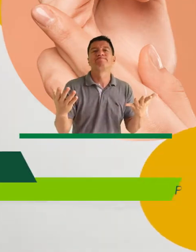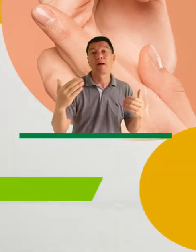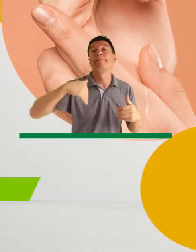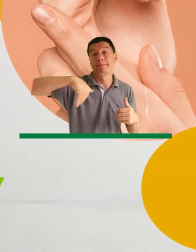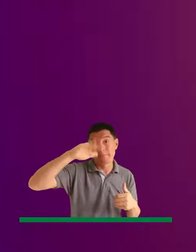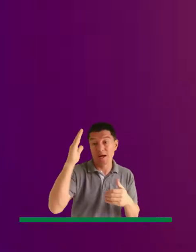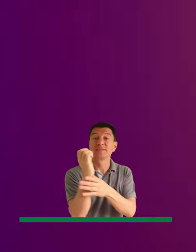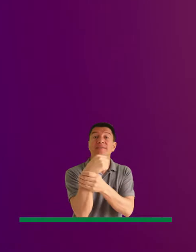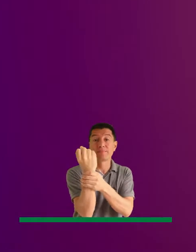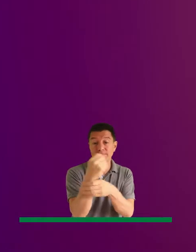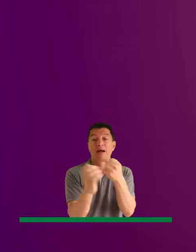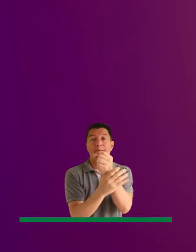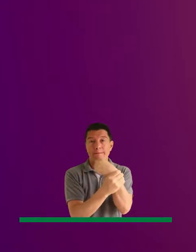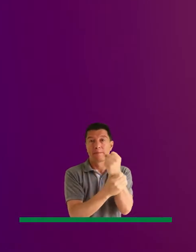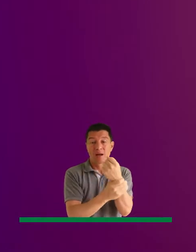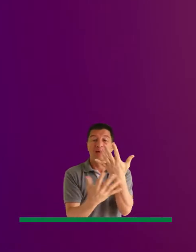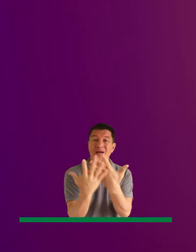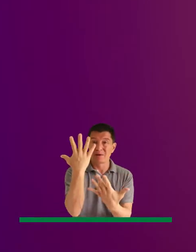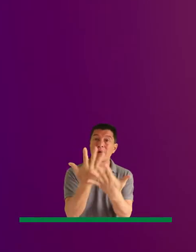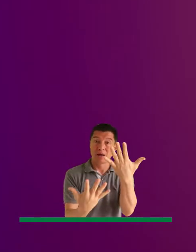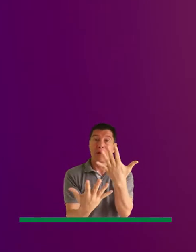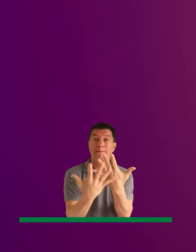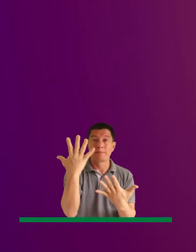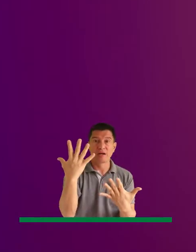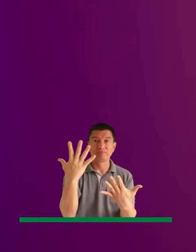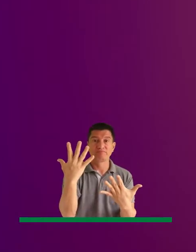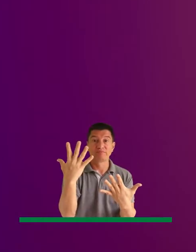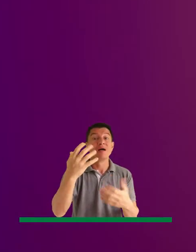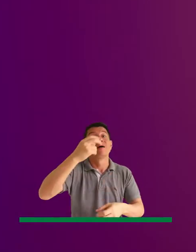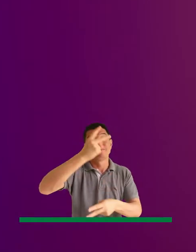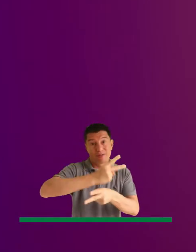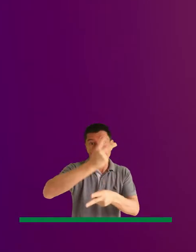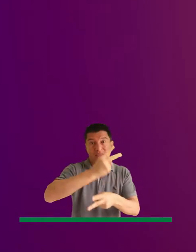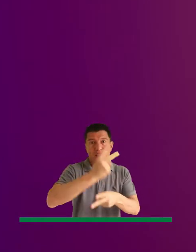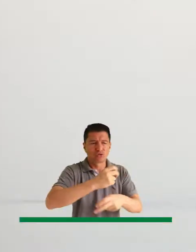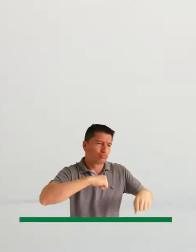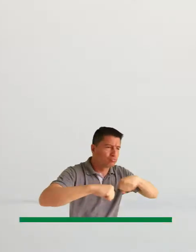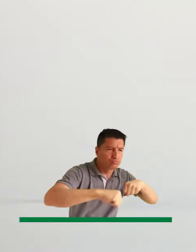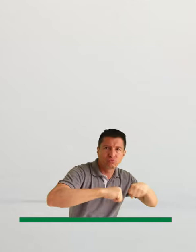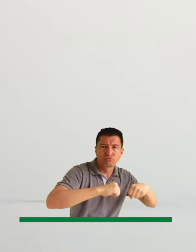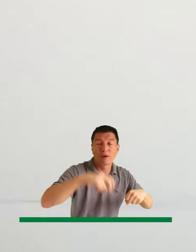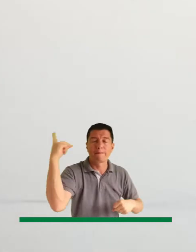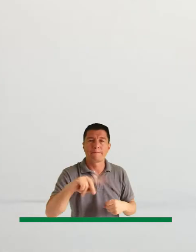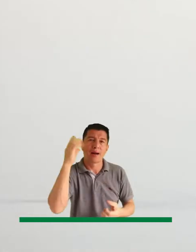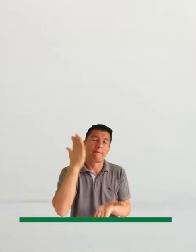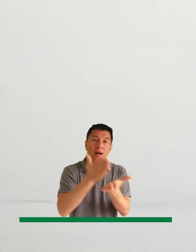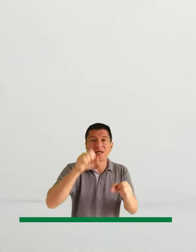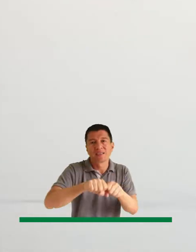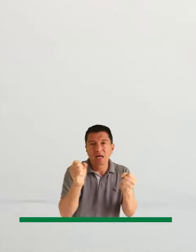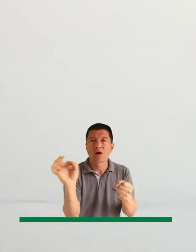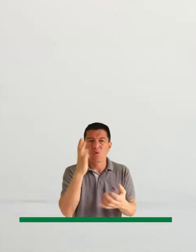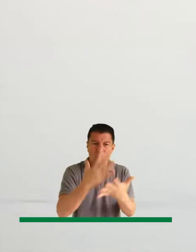manos y muñecas son la parte del cuerpo que más exponemos a la hora de trabajar. Por eso es